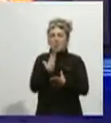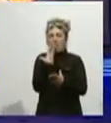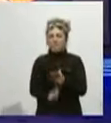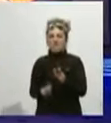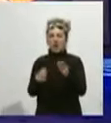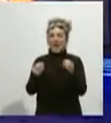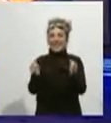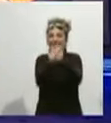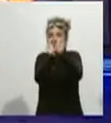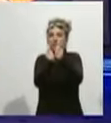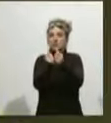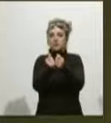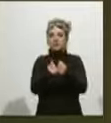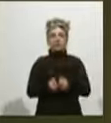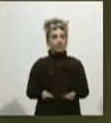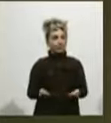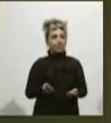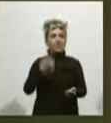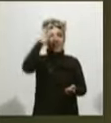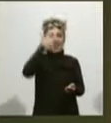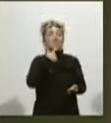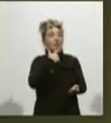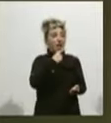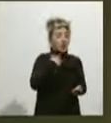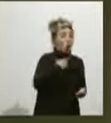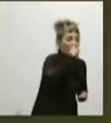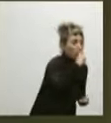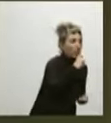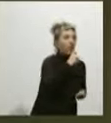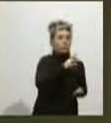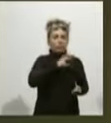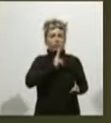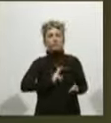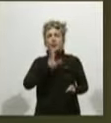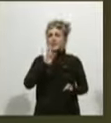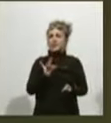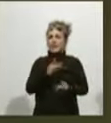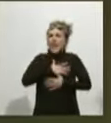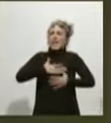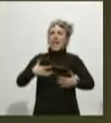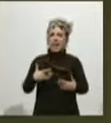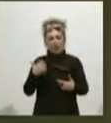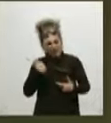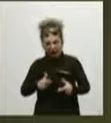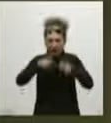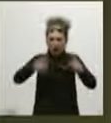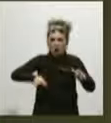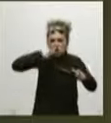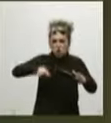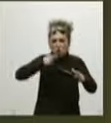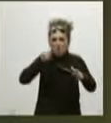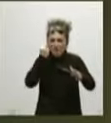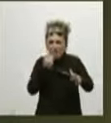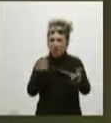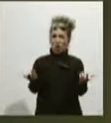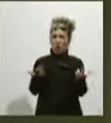me dijo, ¿se acuerda, majestad? Claro que me acuerdo, Mariano. Te dije, Mariano, ¿qué quieres? ¿Que se va a enfriar la sopa? Nada, majestad,